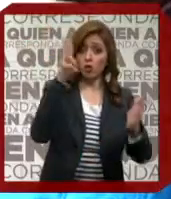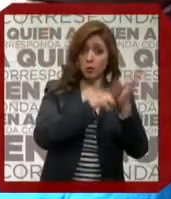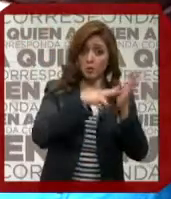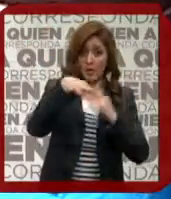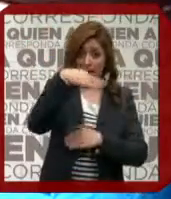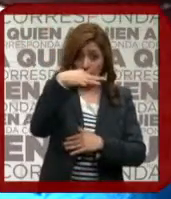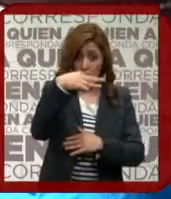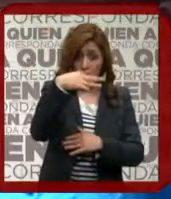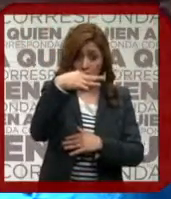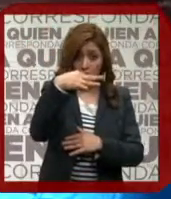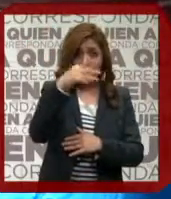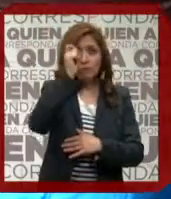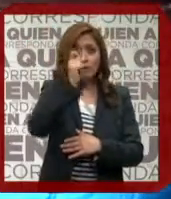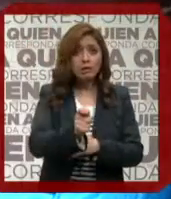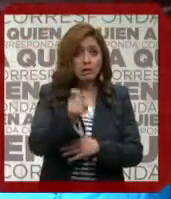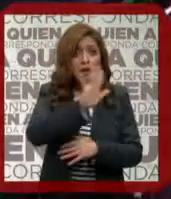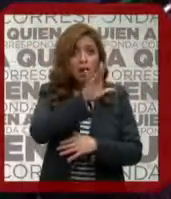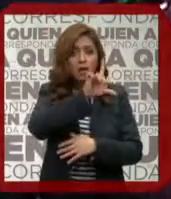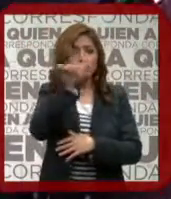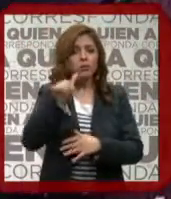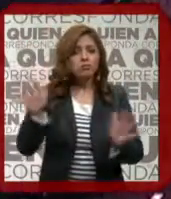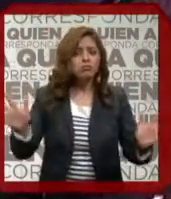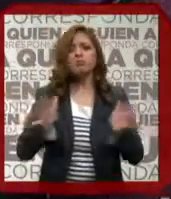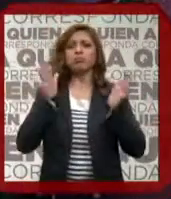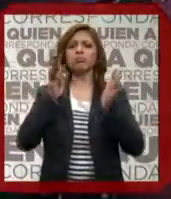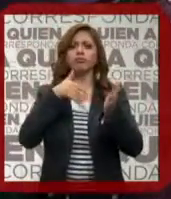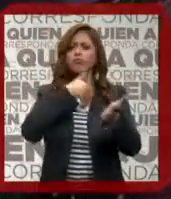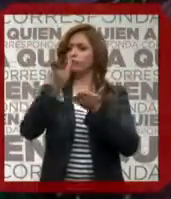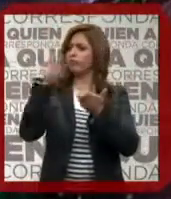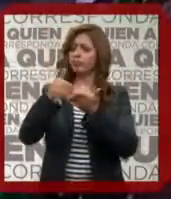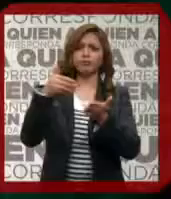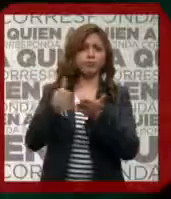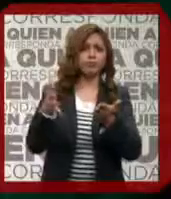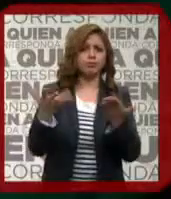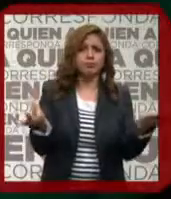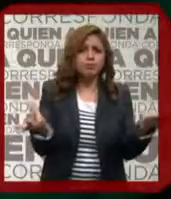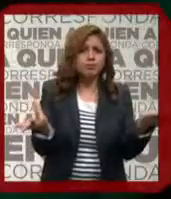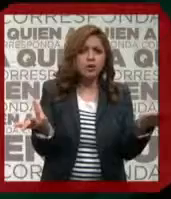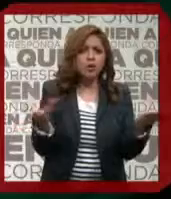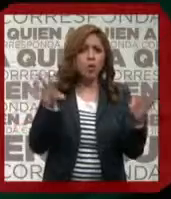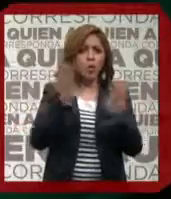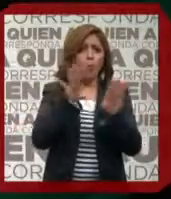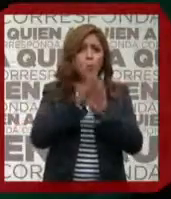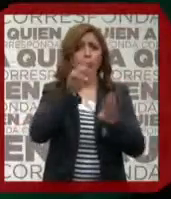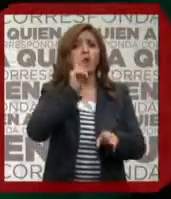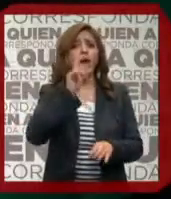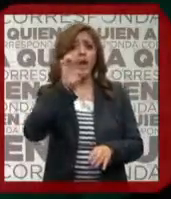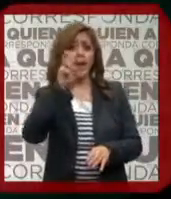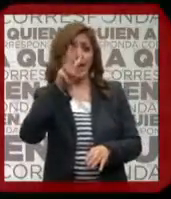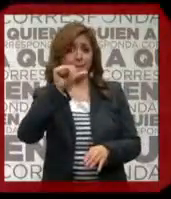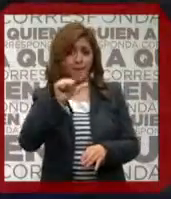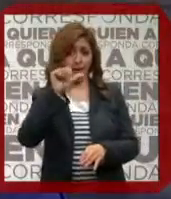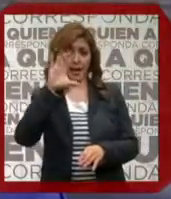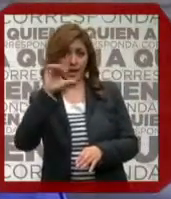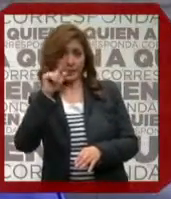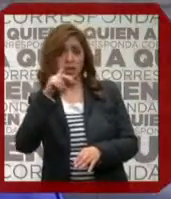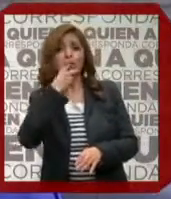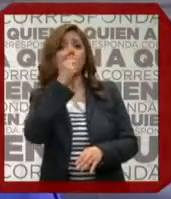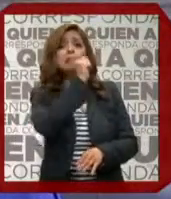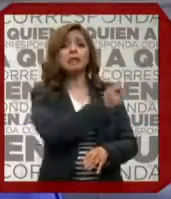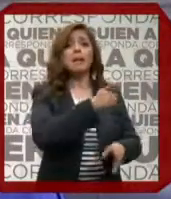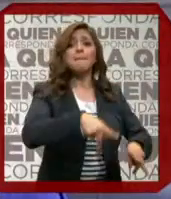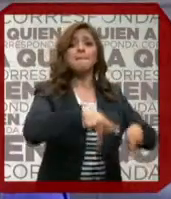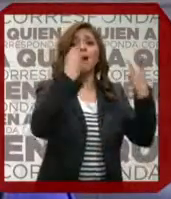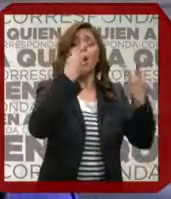De repente llegan y nos desalojan. ¿Por qué? Porque nos dicen que la señora Eva Castillo Martínez le vende a